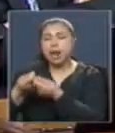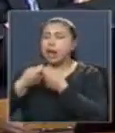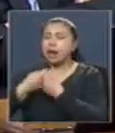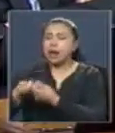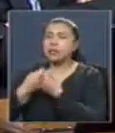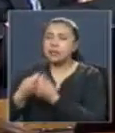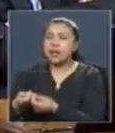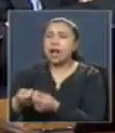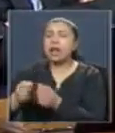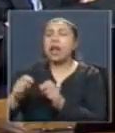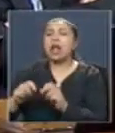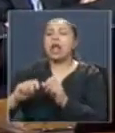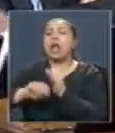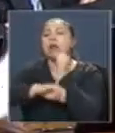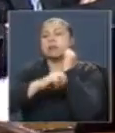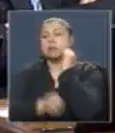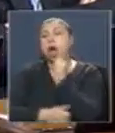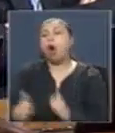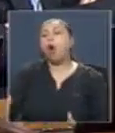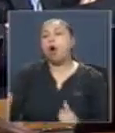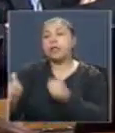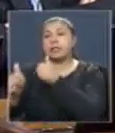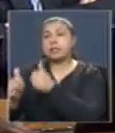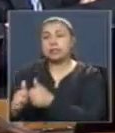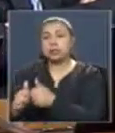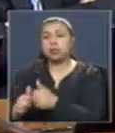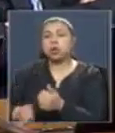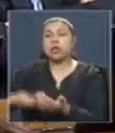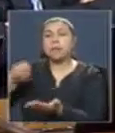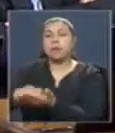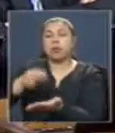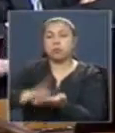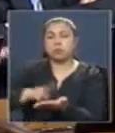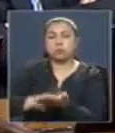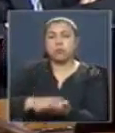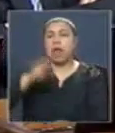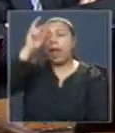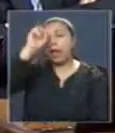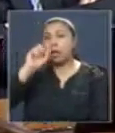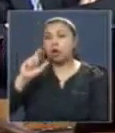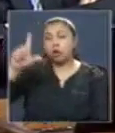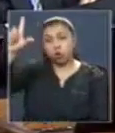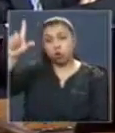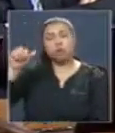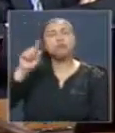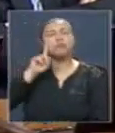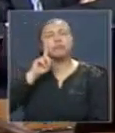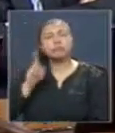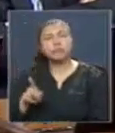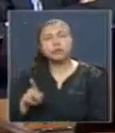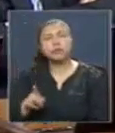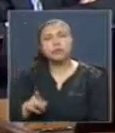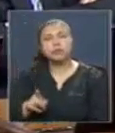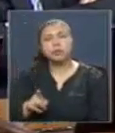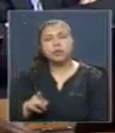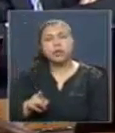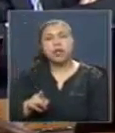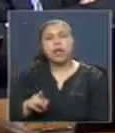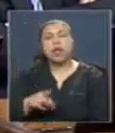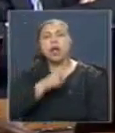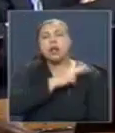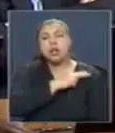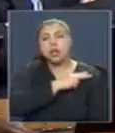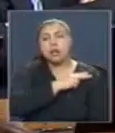en abogados, en asesores tributarios. Ese es el rol que ha defendido nuestro jefe de bancada de la Democracia